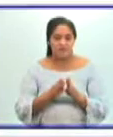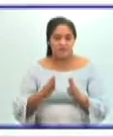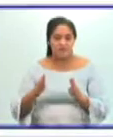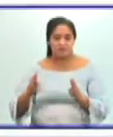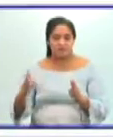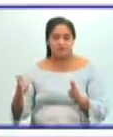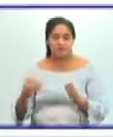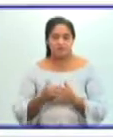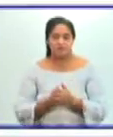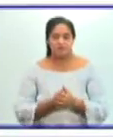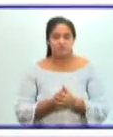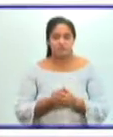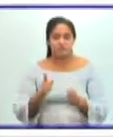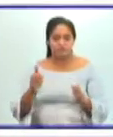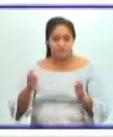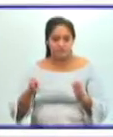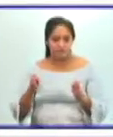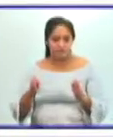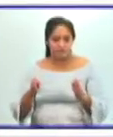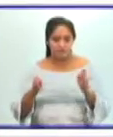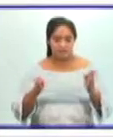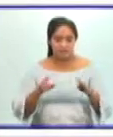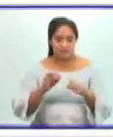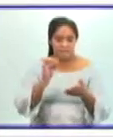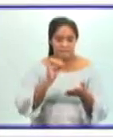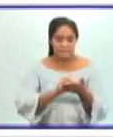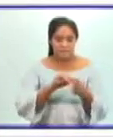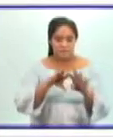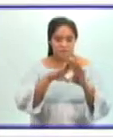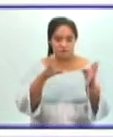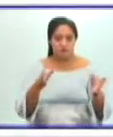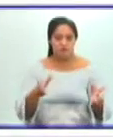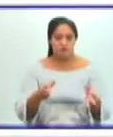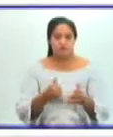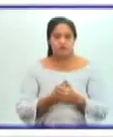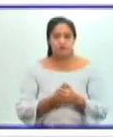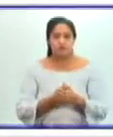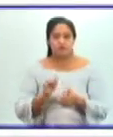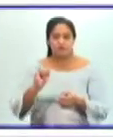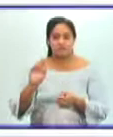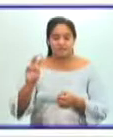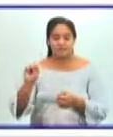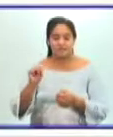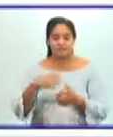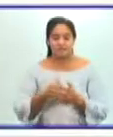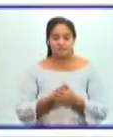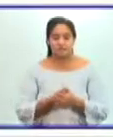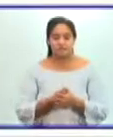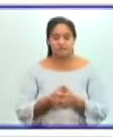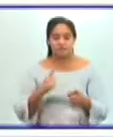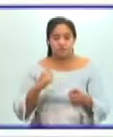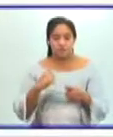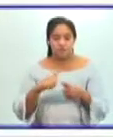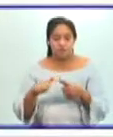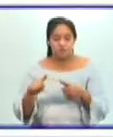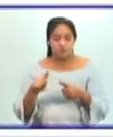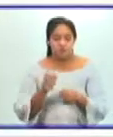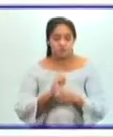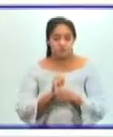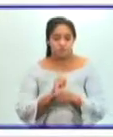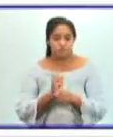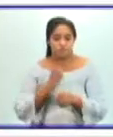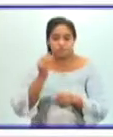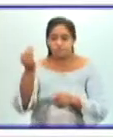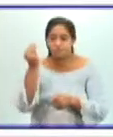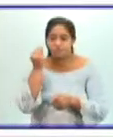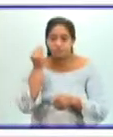del hueso hasta colocarlo en la caja, en este caso 6 metros. Pero estamos buscando la distancia